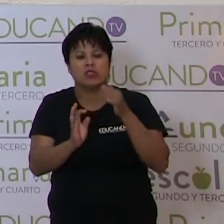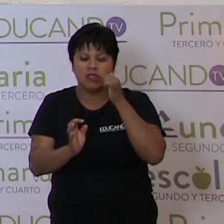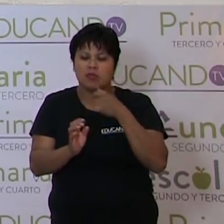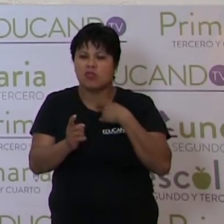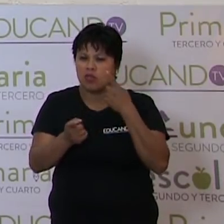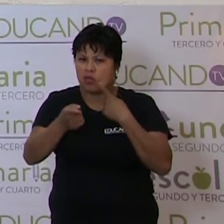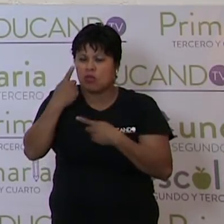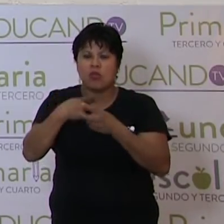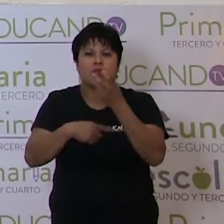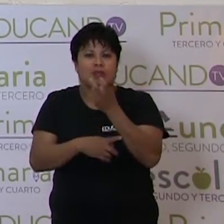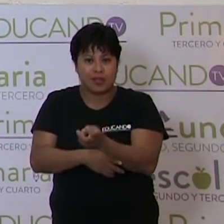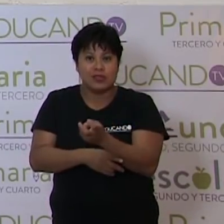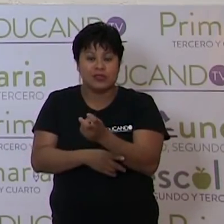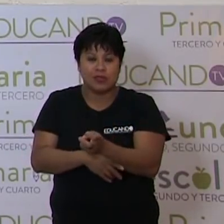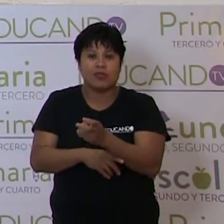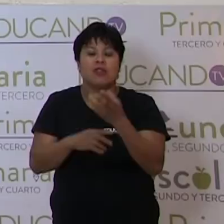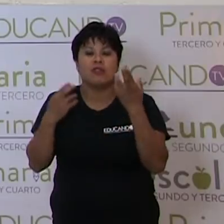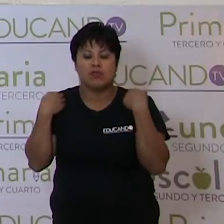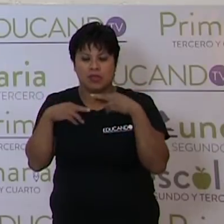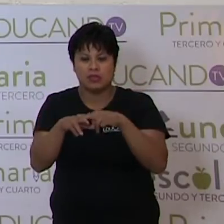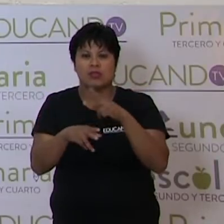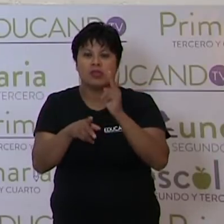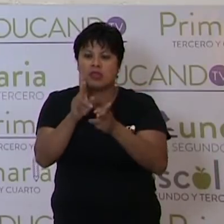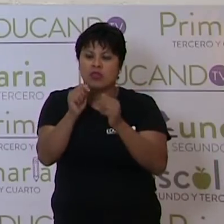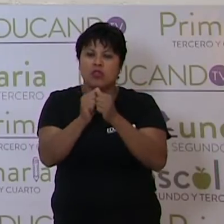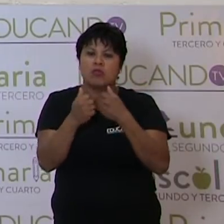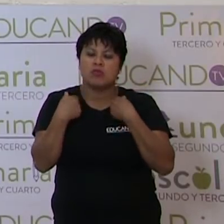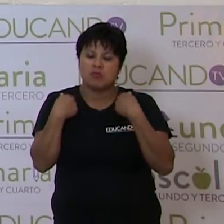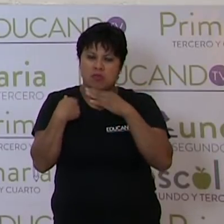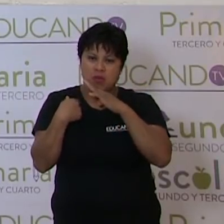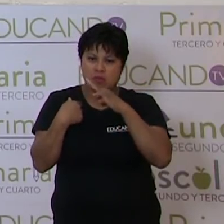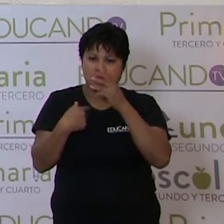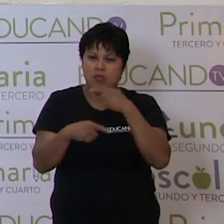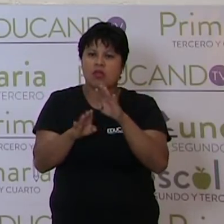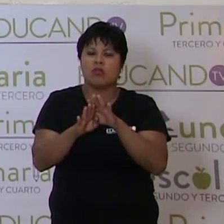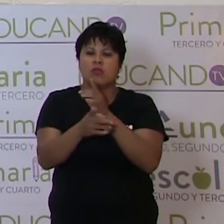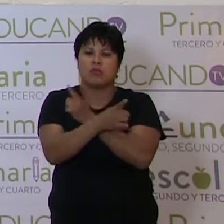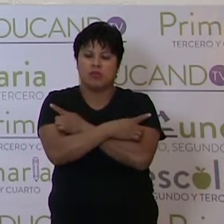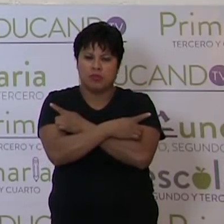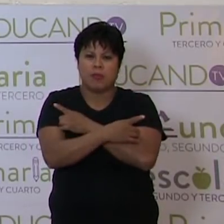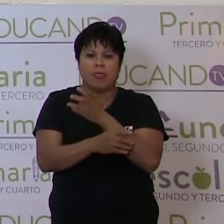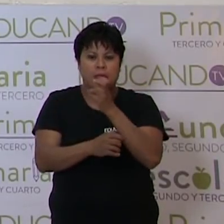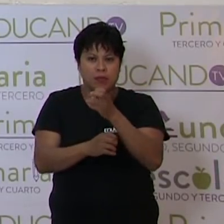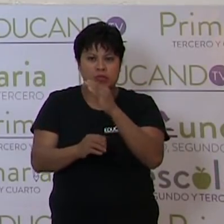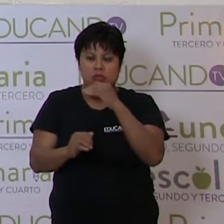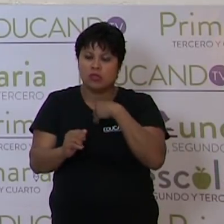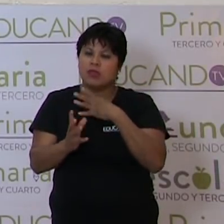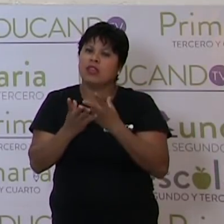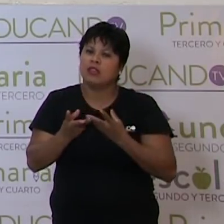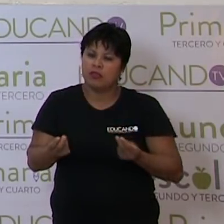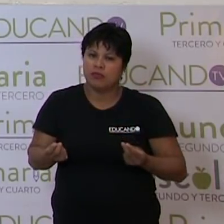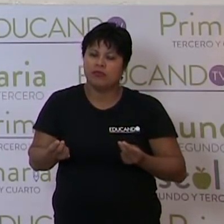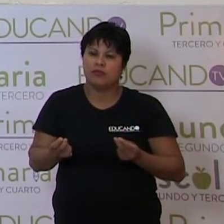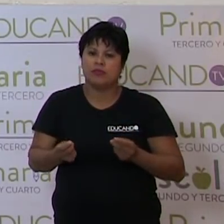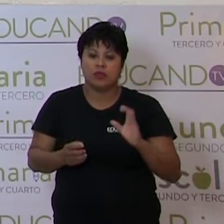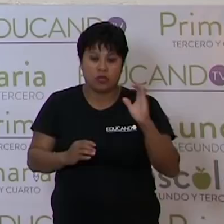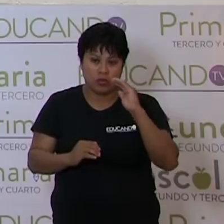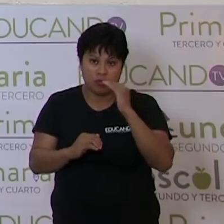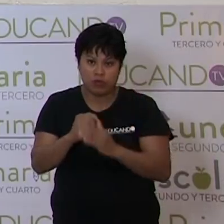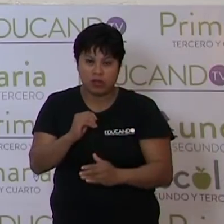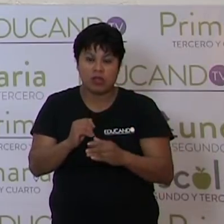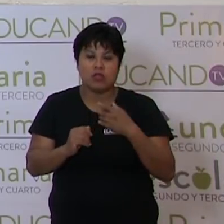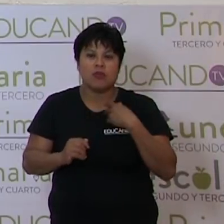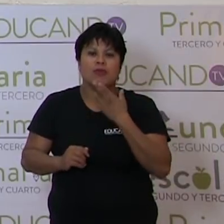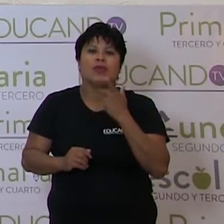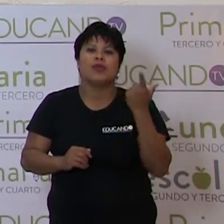llorón, por lo tanto, las maestras hablaron con mi mamá acerca de mi comportamiento. Por eso se me quitó. Al final me